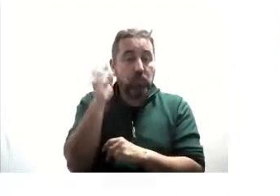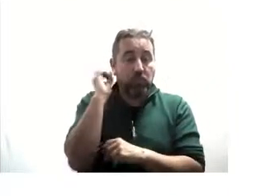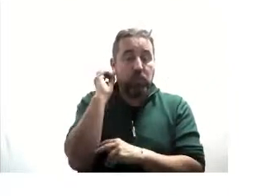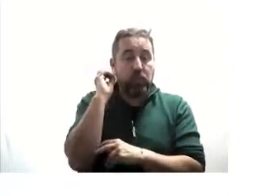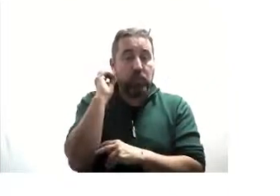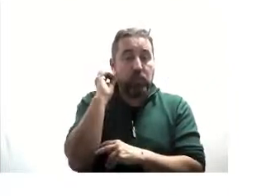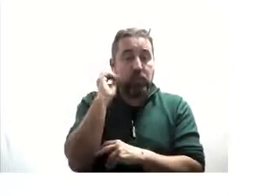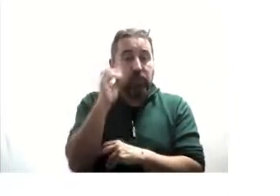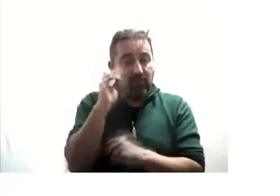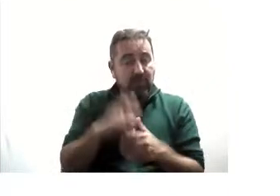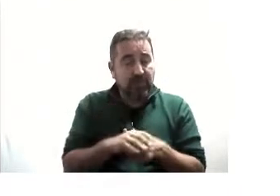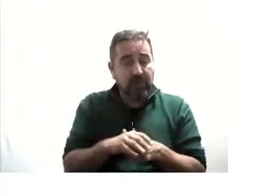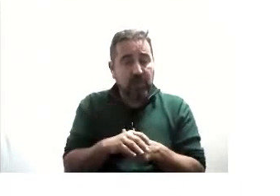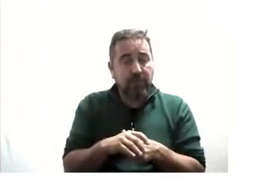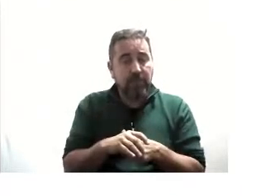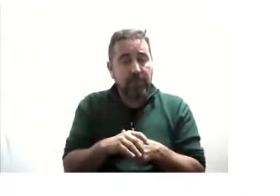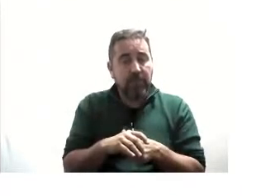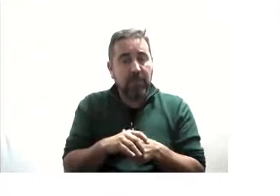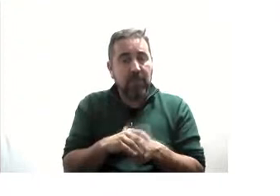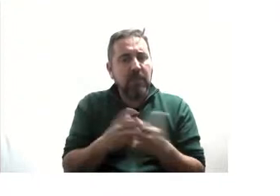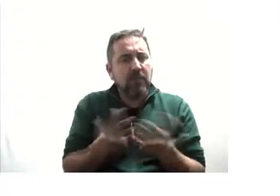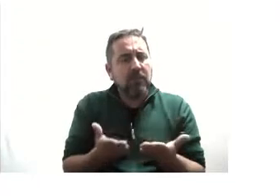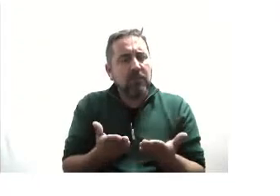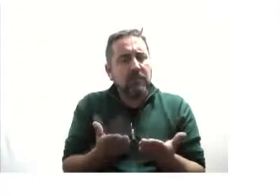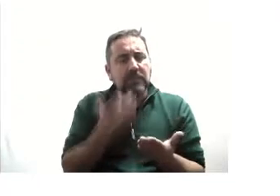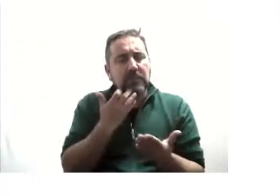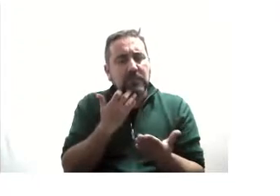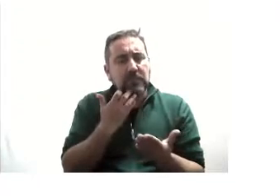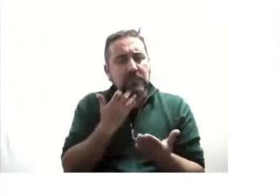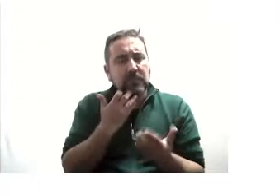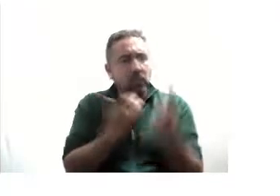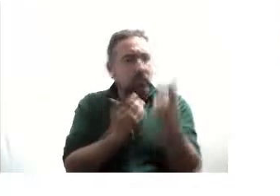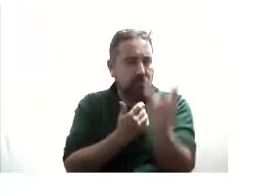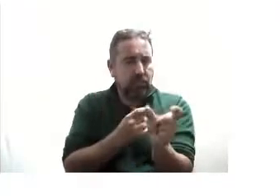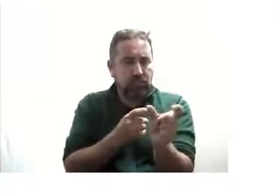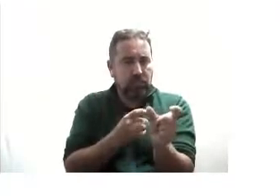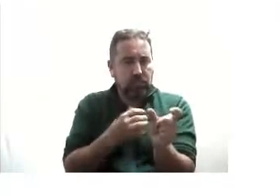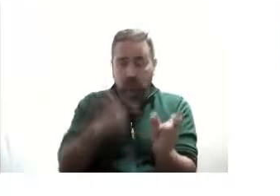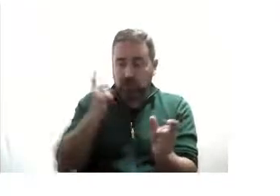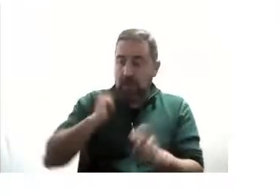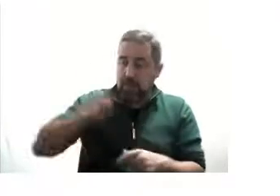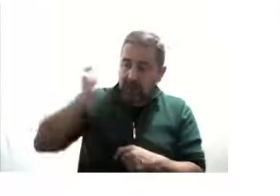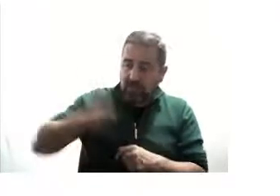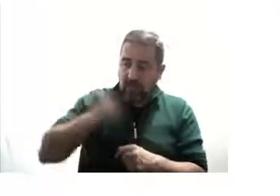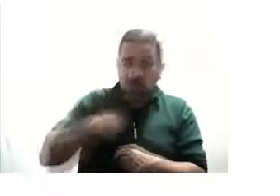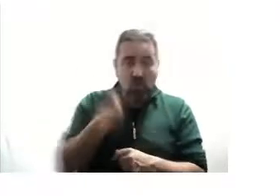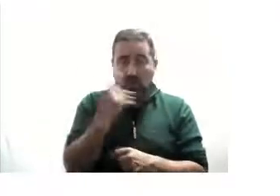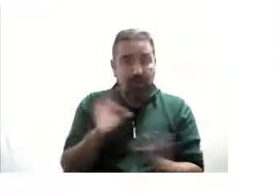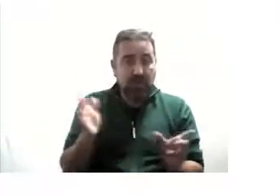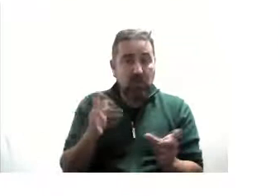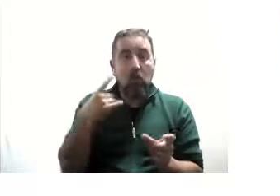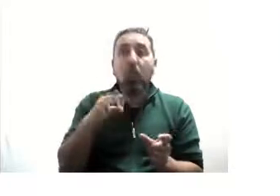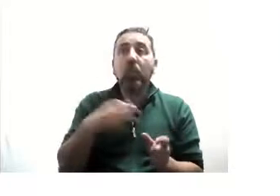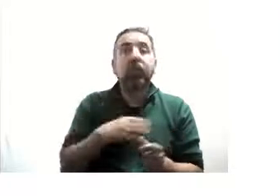tu intervención, que, o sea, si uno solo tiene un martillo, solo va a